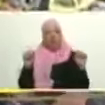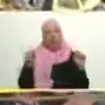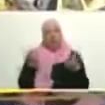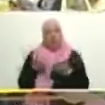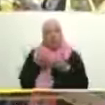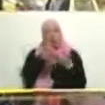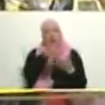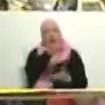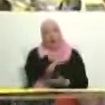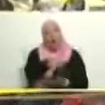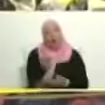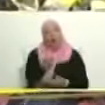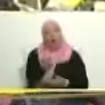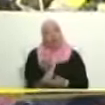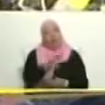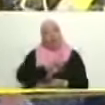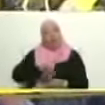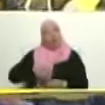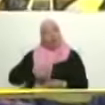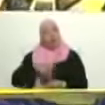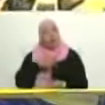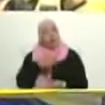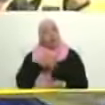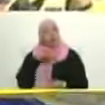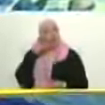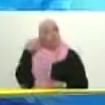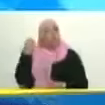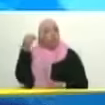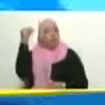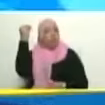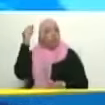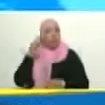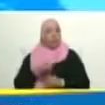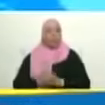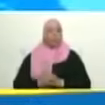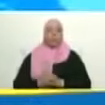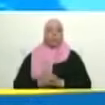Eso debe hacernos sentir orgullosos, Ceballos.